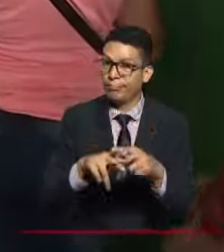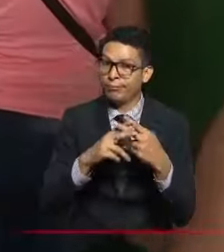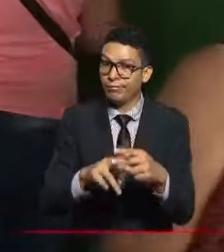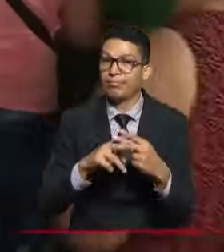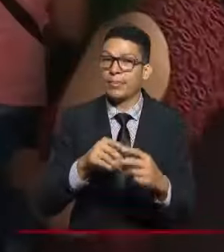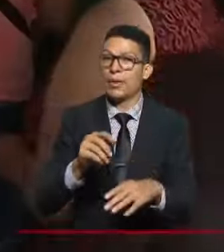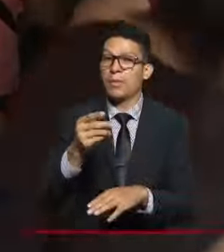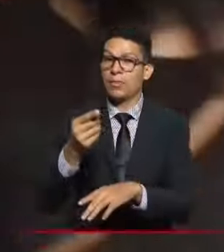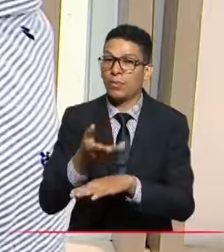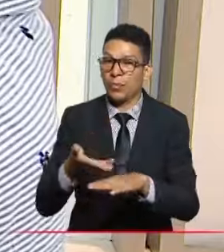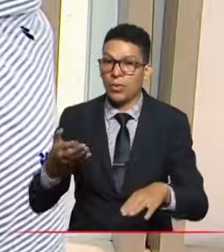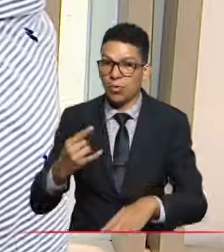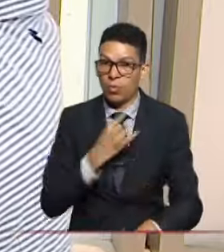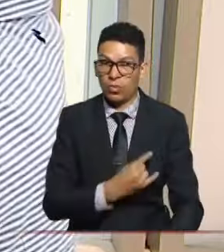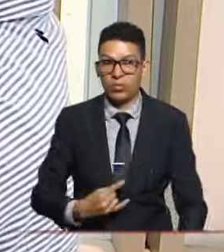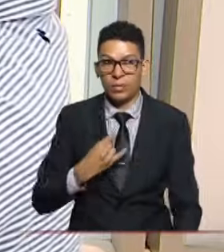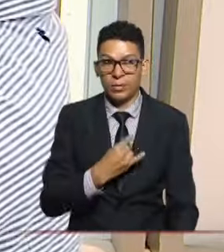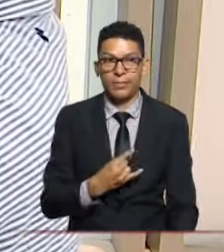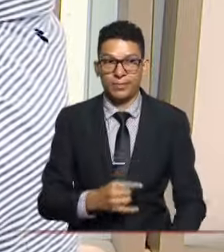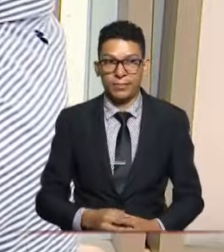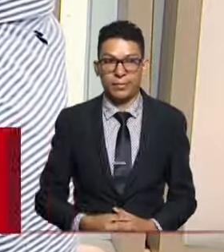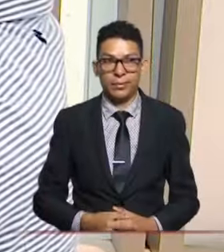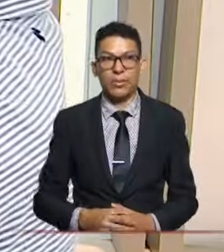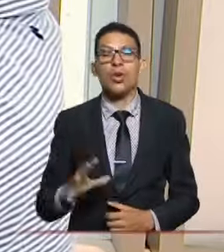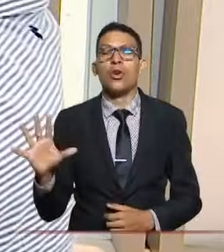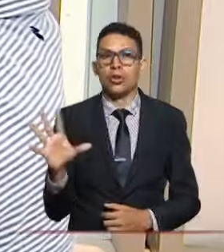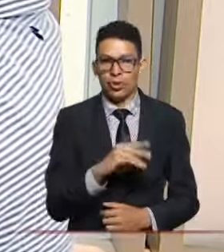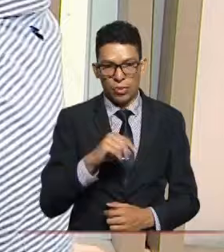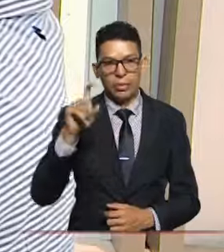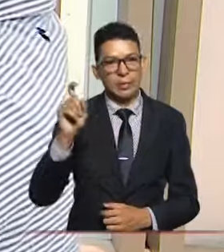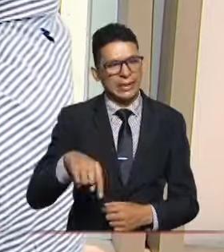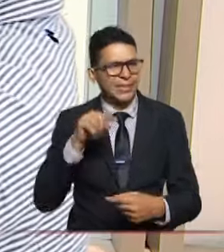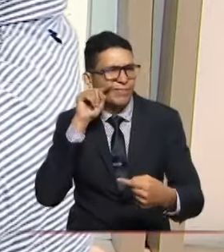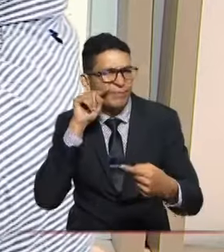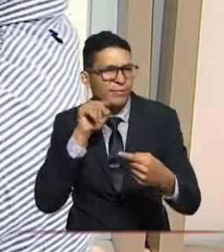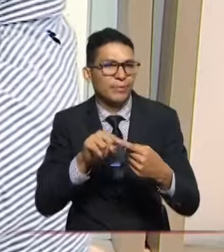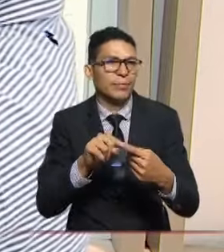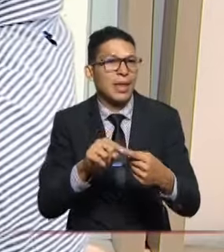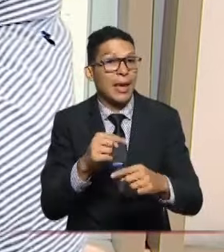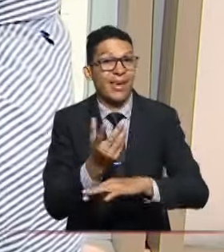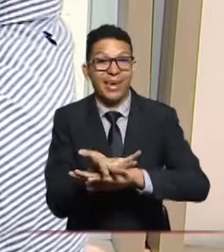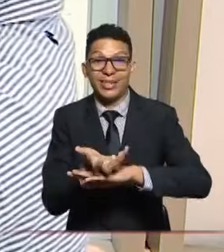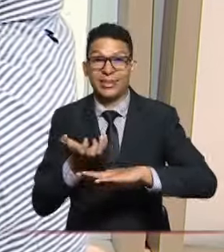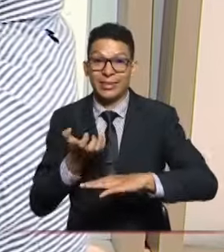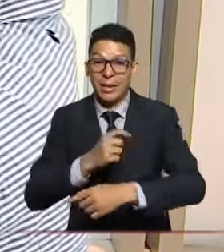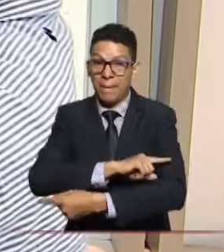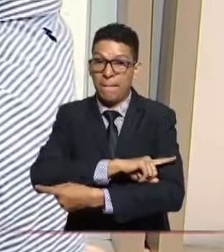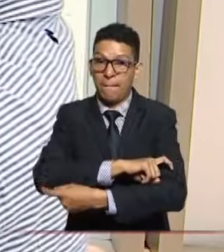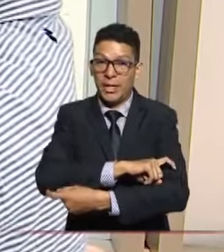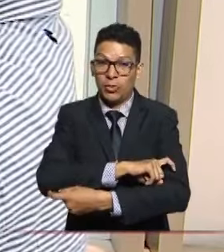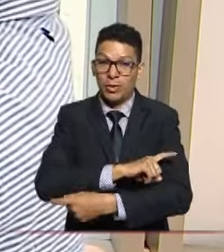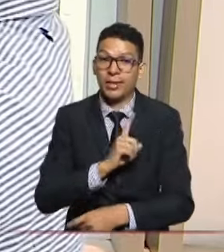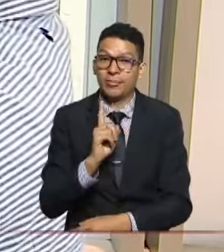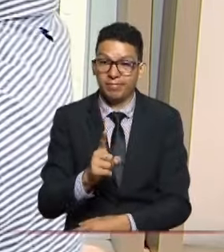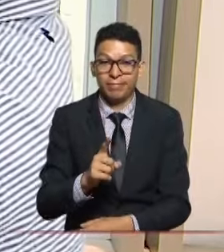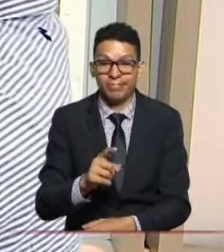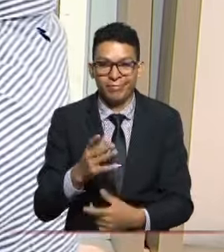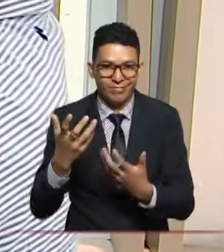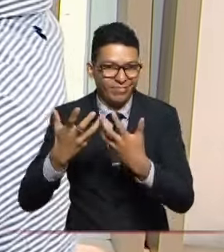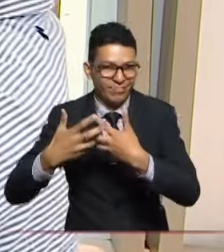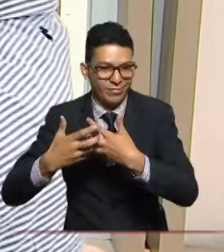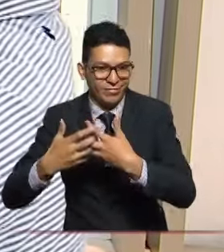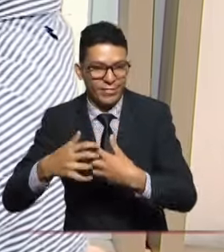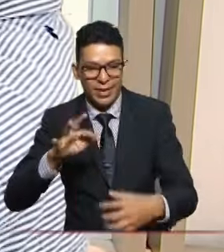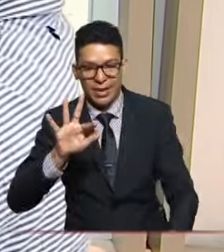usuarios demandan. Todos tenemos que apostarle y exigirle a Metrocali y a los operadores del